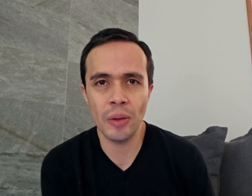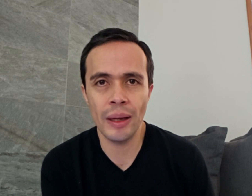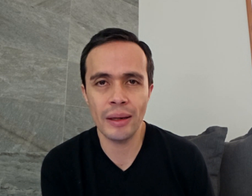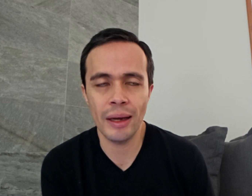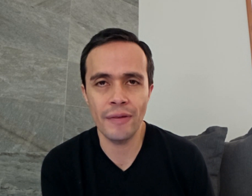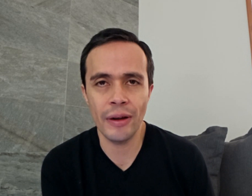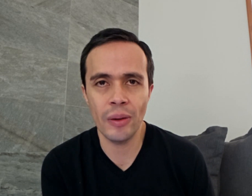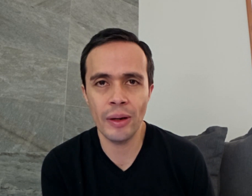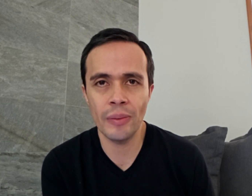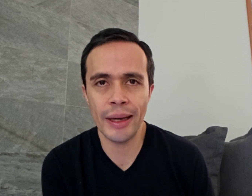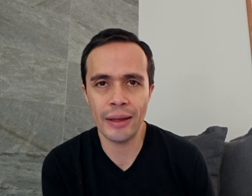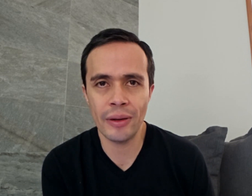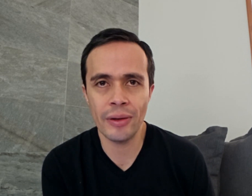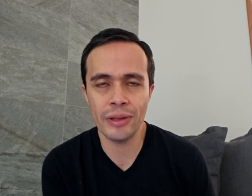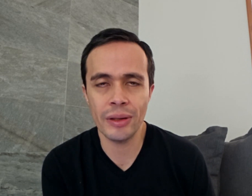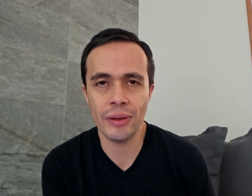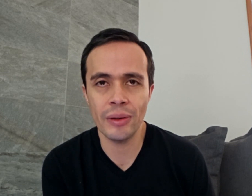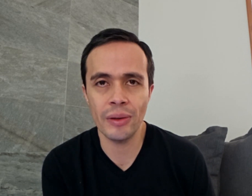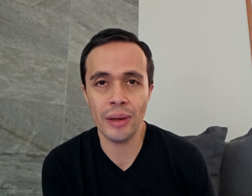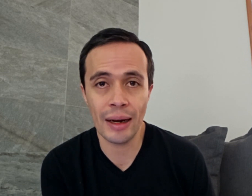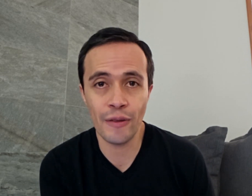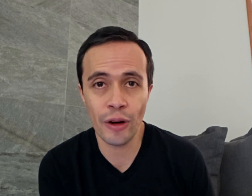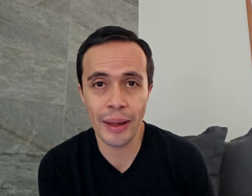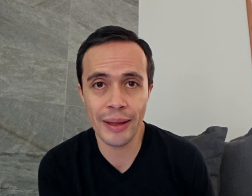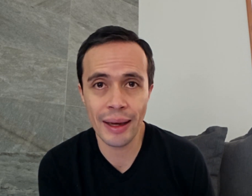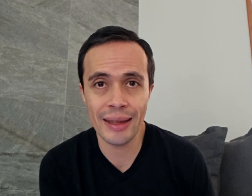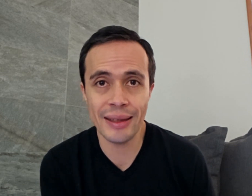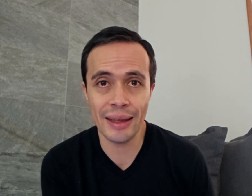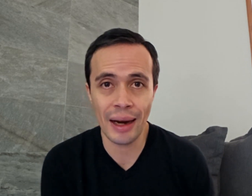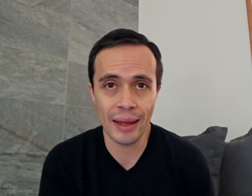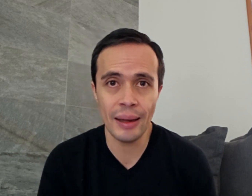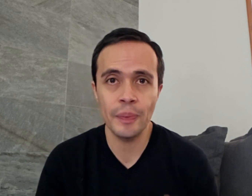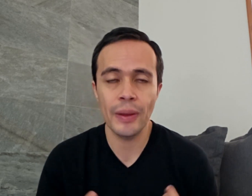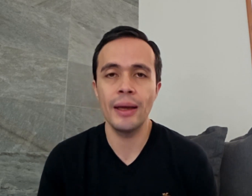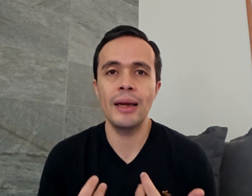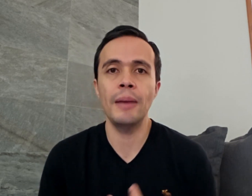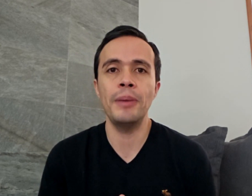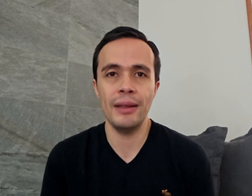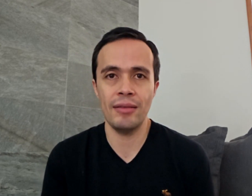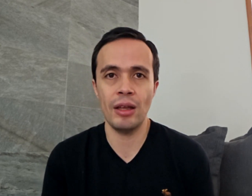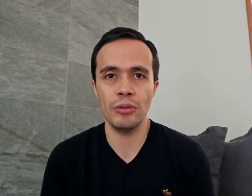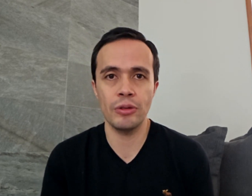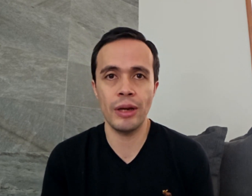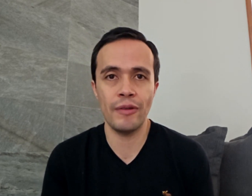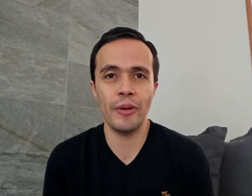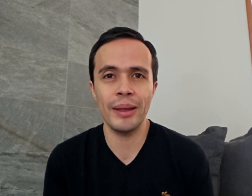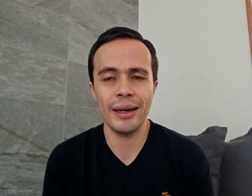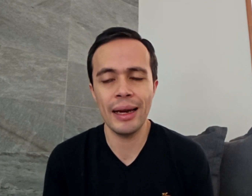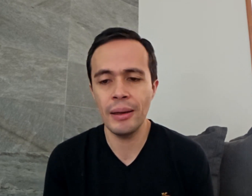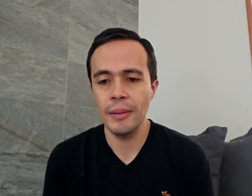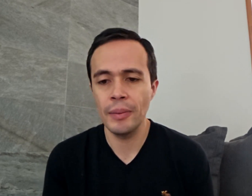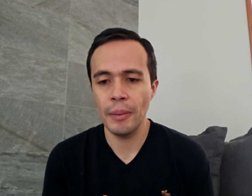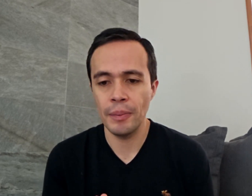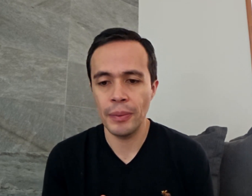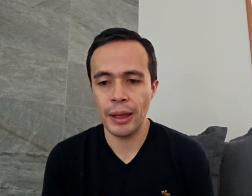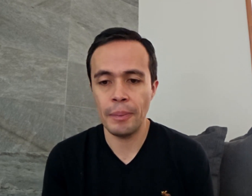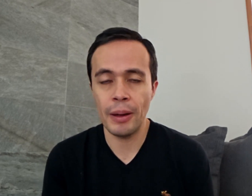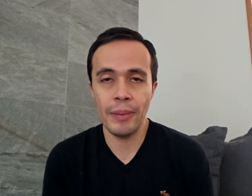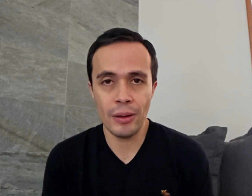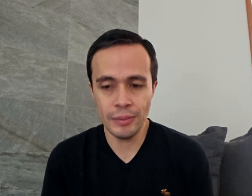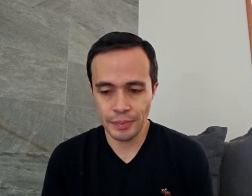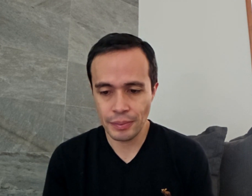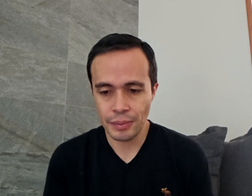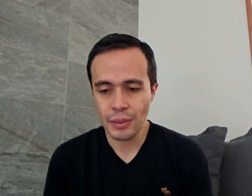va a resolver el fenómeno migratorio, sino con una reforma integral de entrada. Le pide a Estados Unidos una reforma integral